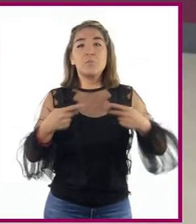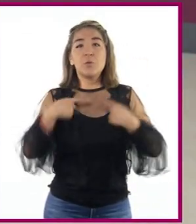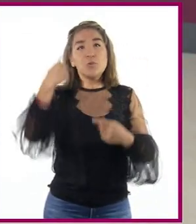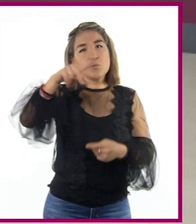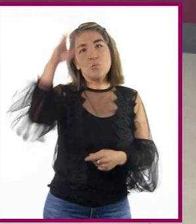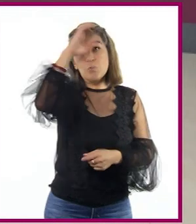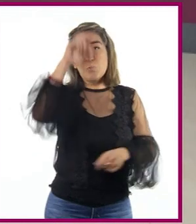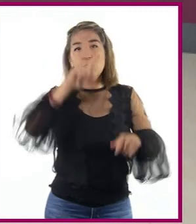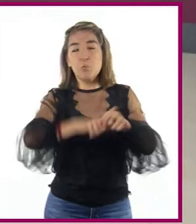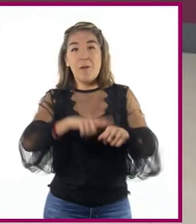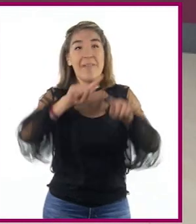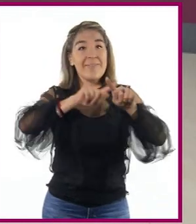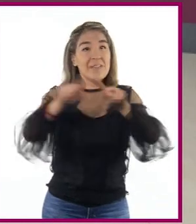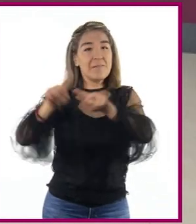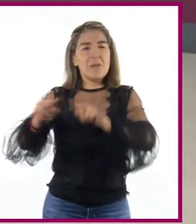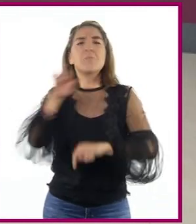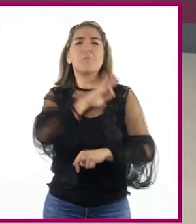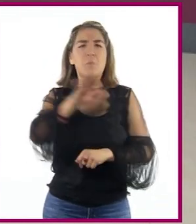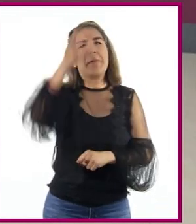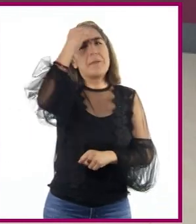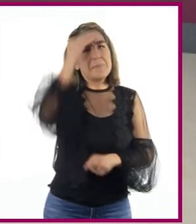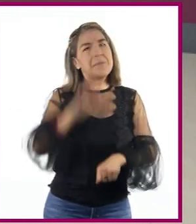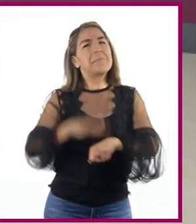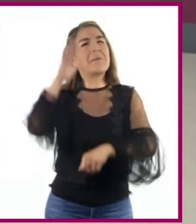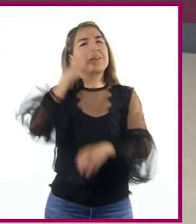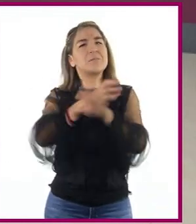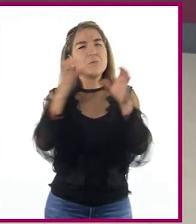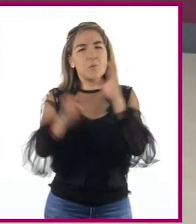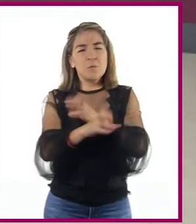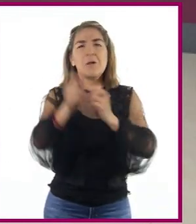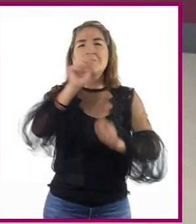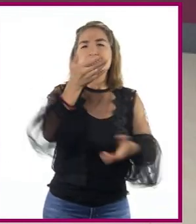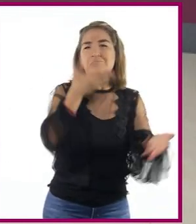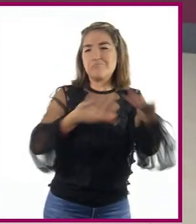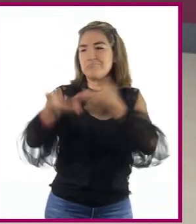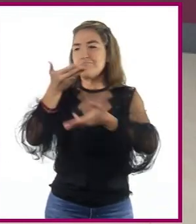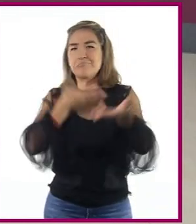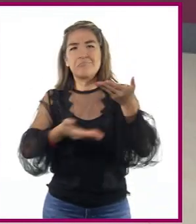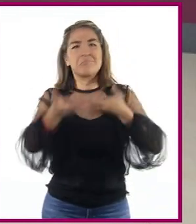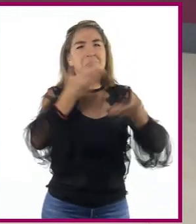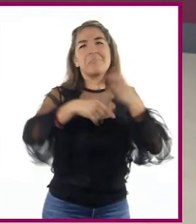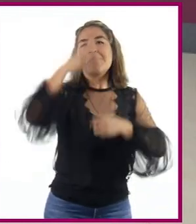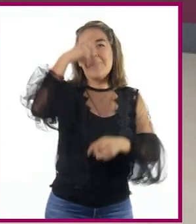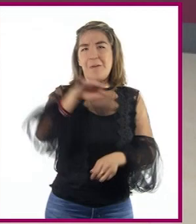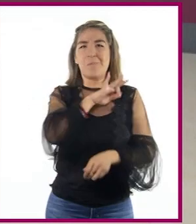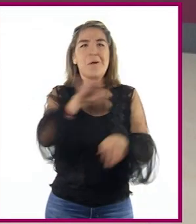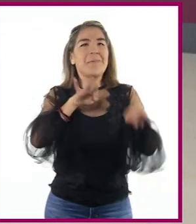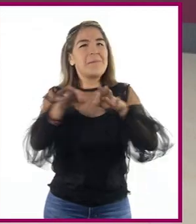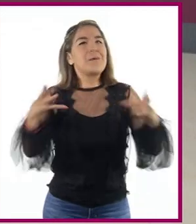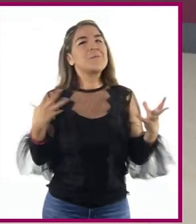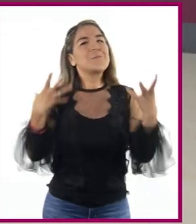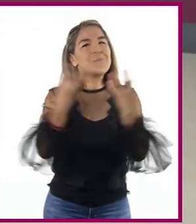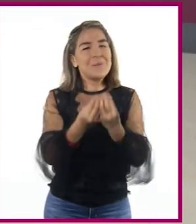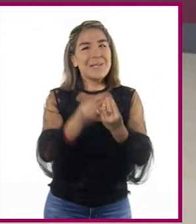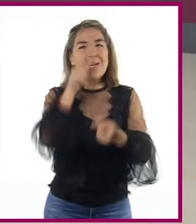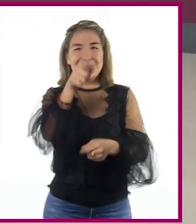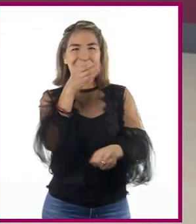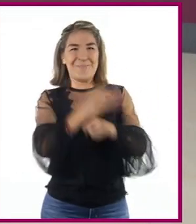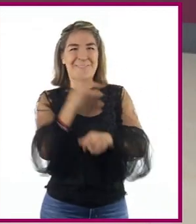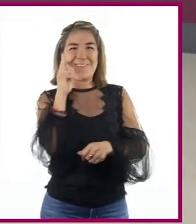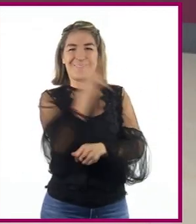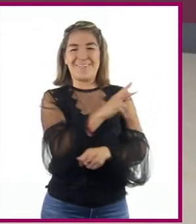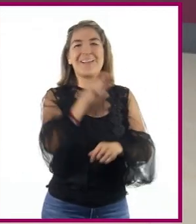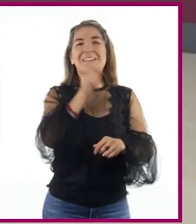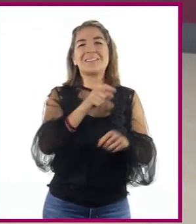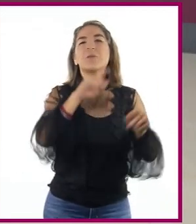culturas diferentes pueden aprender más cosas las unas de las otras y trabajar juntas, como lo pudieron apreciar